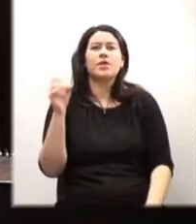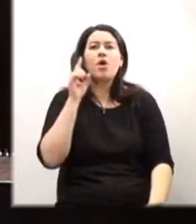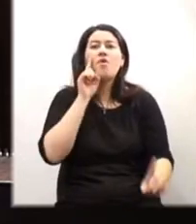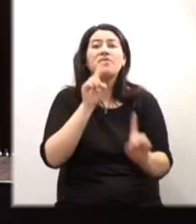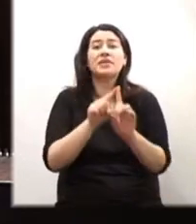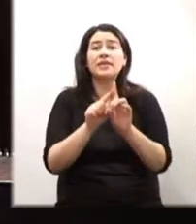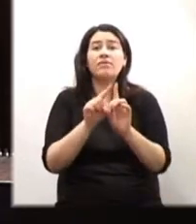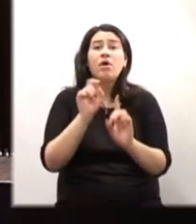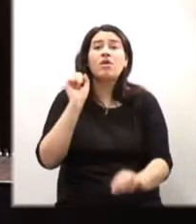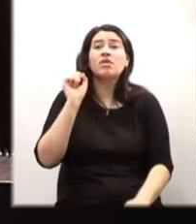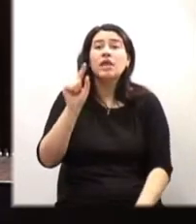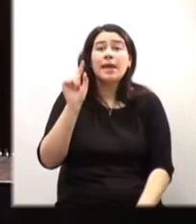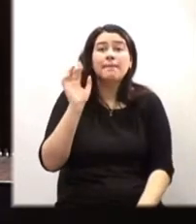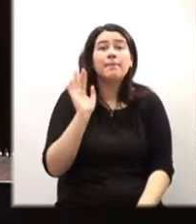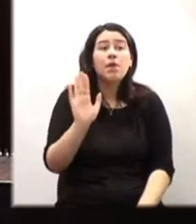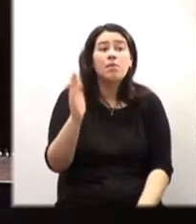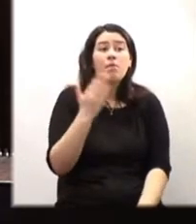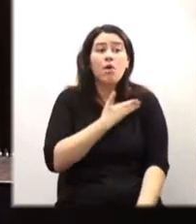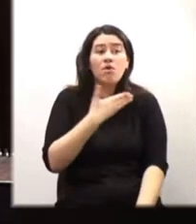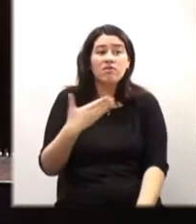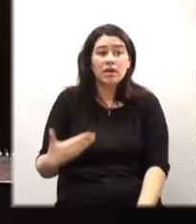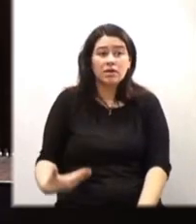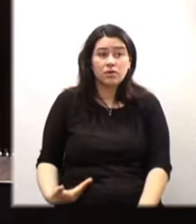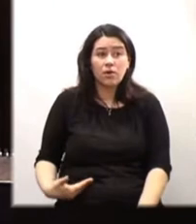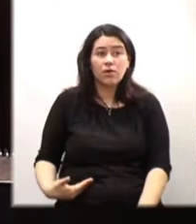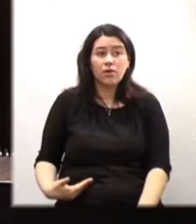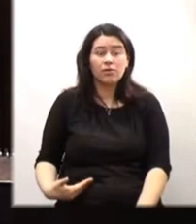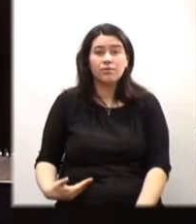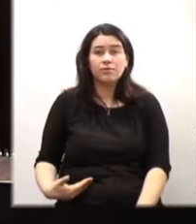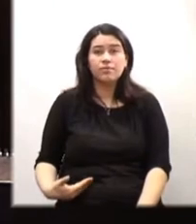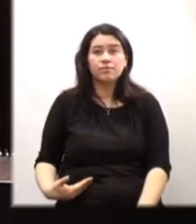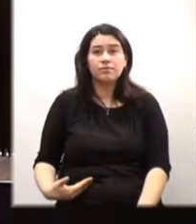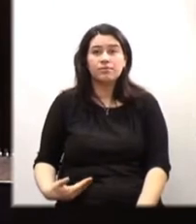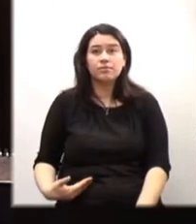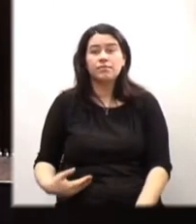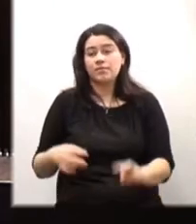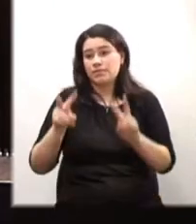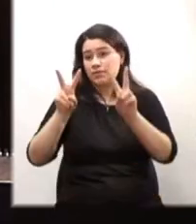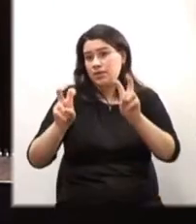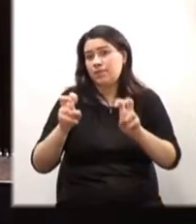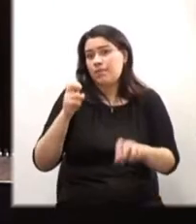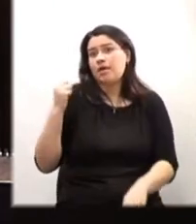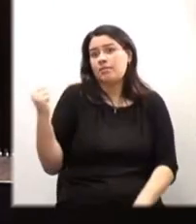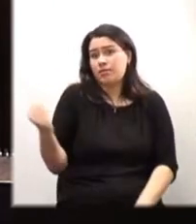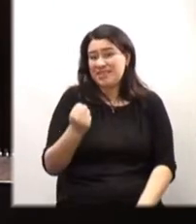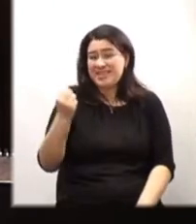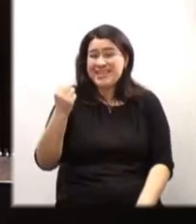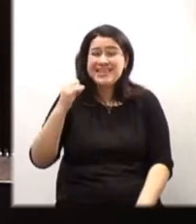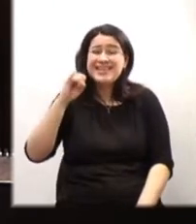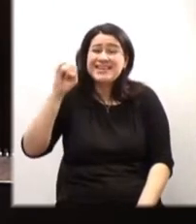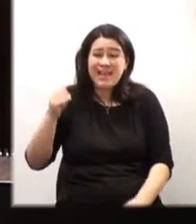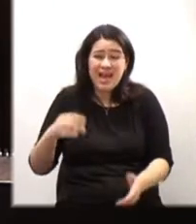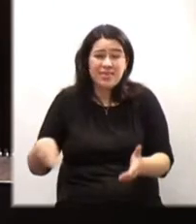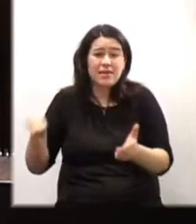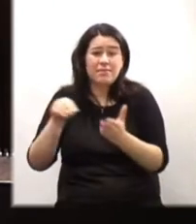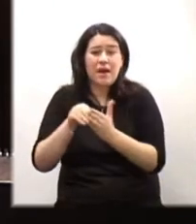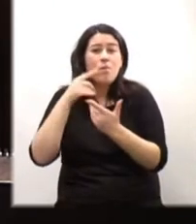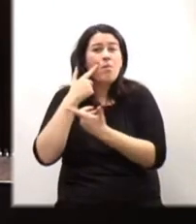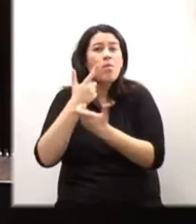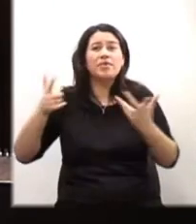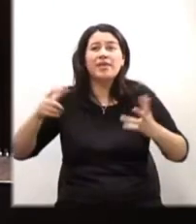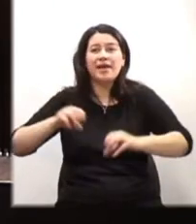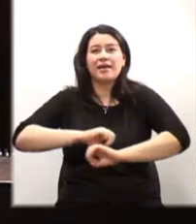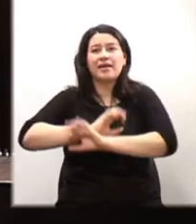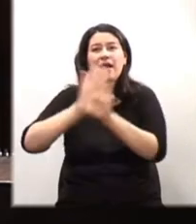objetivos que el propio gobierno se puso en temas relevantes, y deja en claro